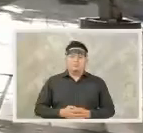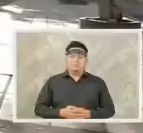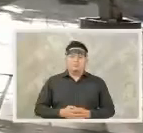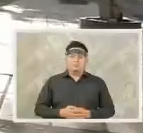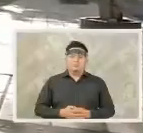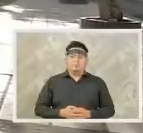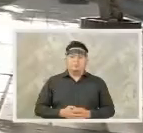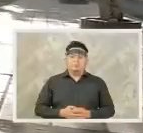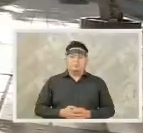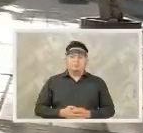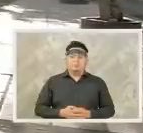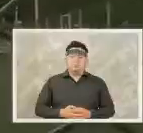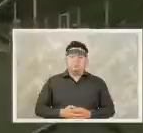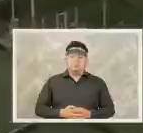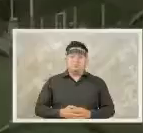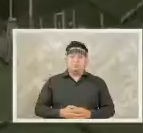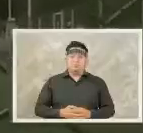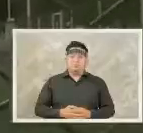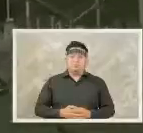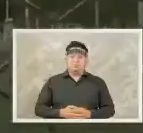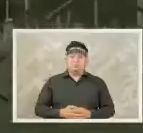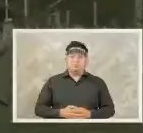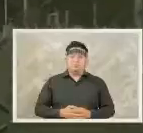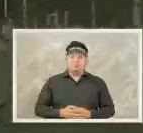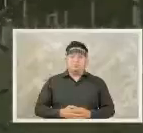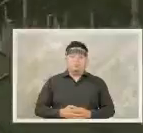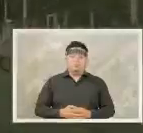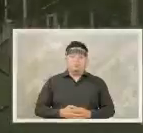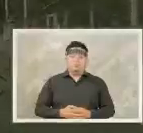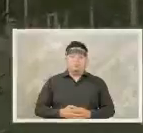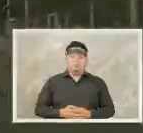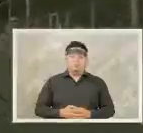Pasamos por momentos que nunca imaginamos que sucederían.